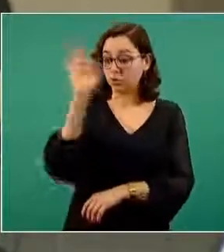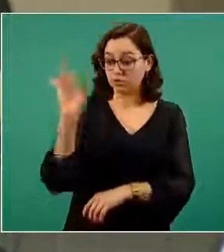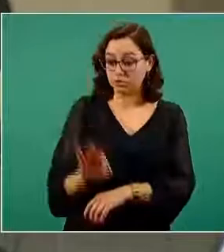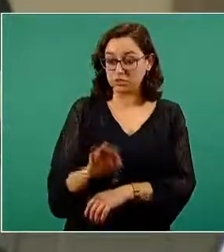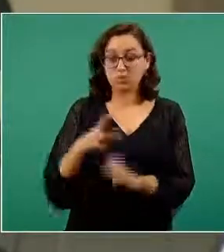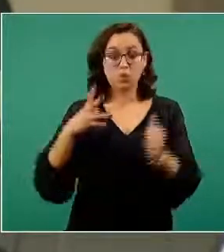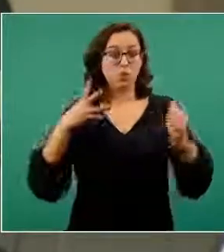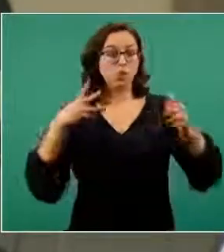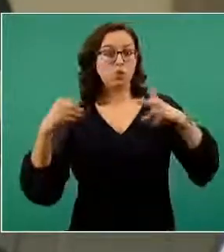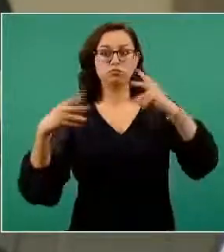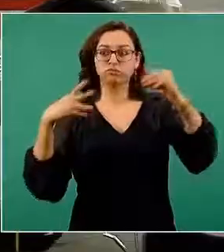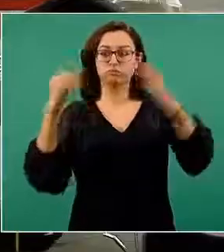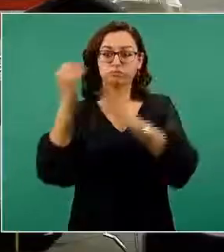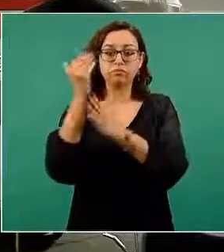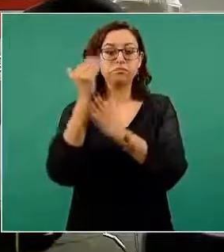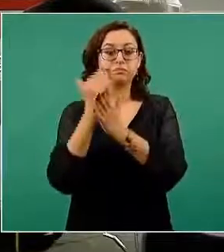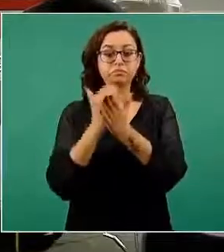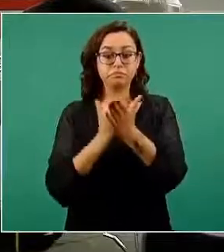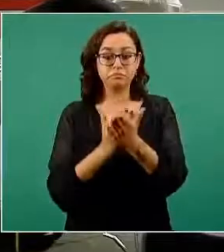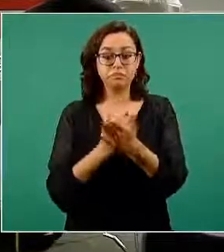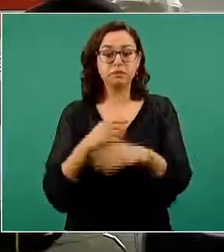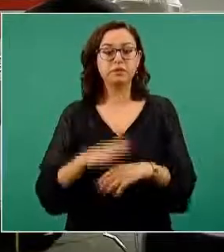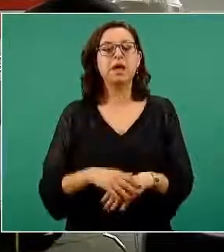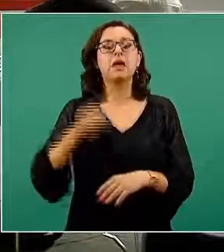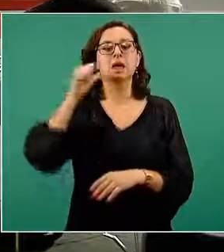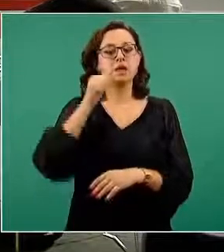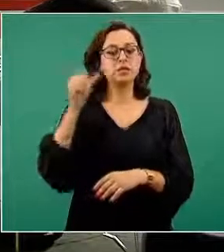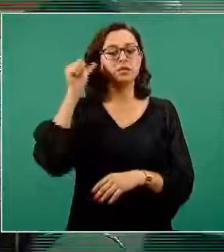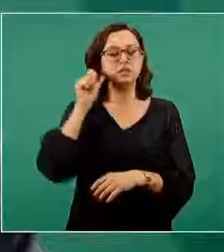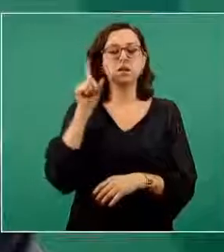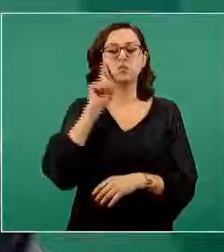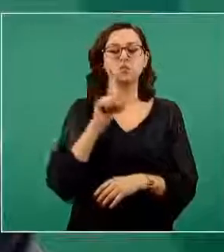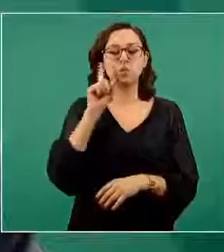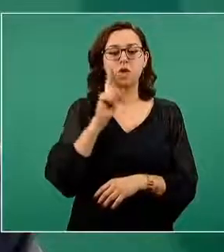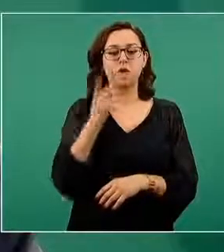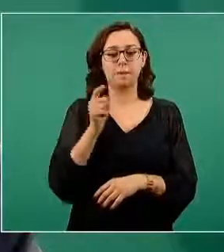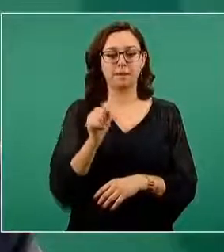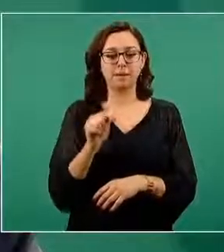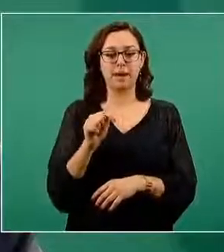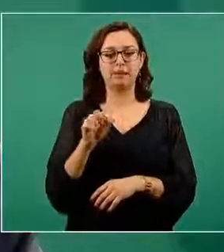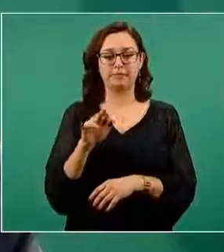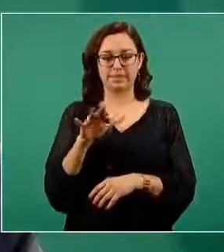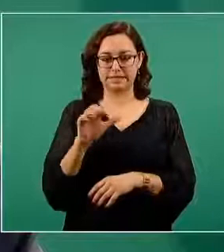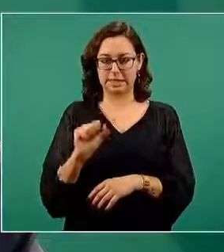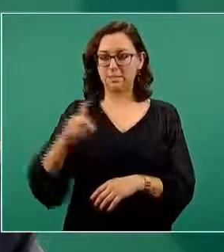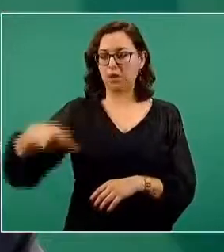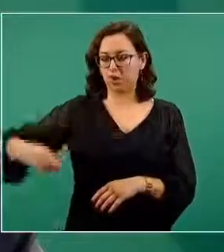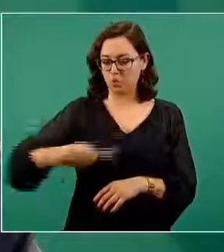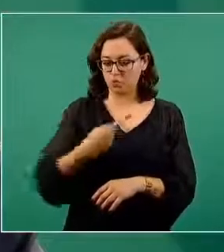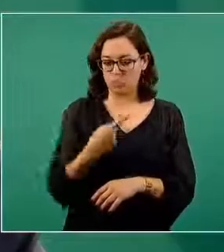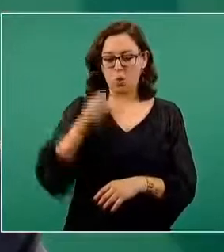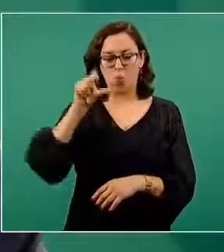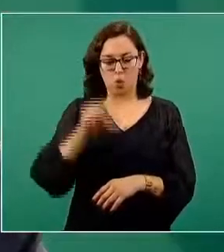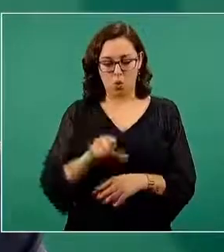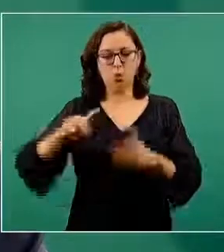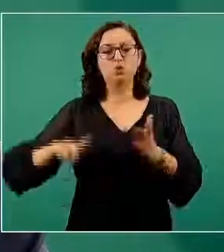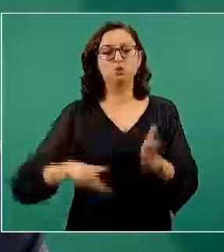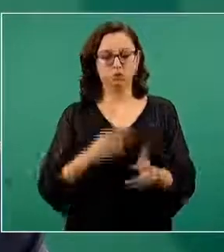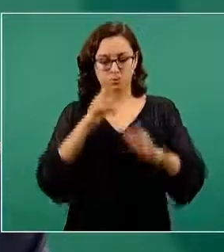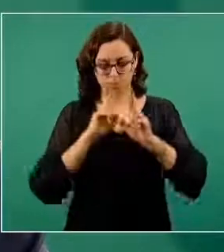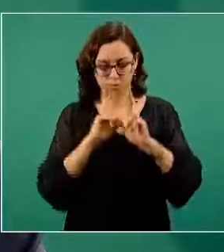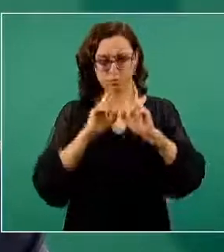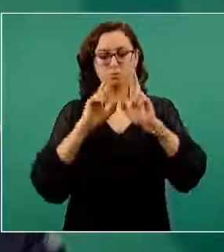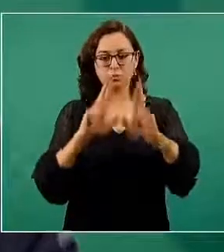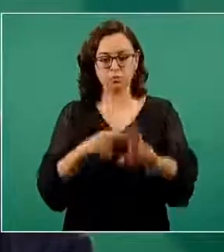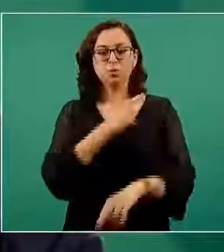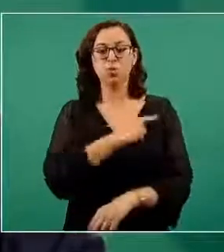llegando a este porcentaje? Ayer me lo preguntó Patricia Rodríguez Calva de Grupo Imagen, con mucho gusto lo vuelvo a comentar. Gracias. De acuerdo